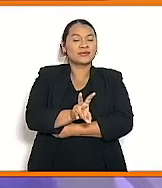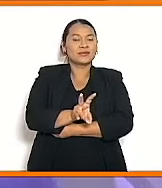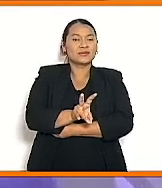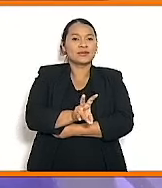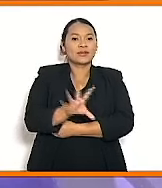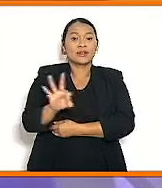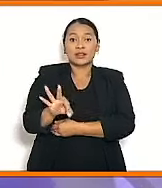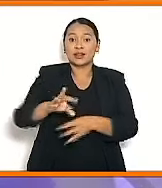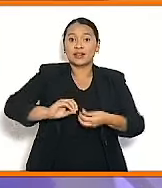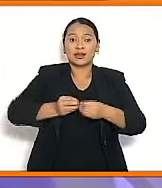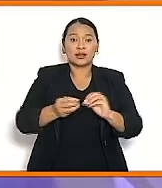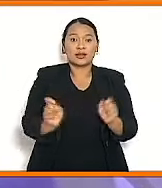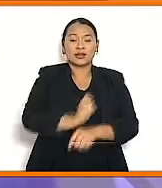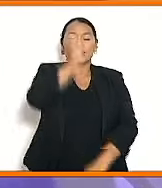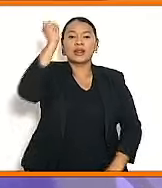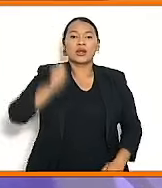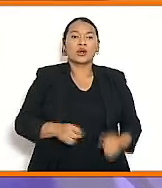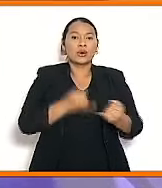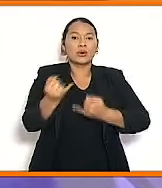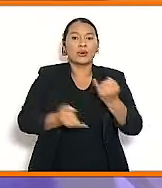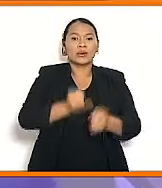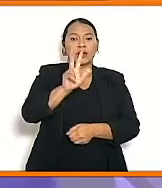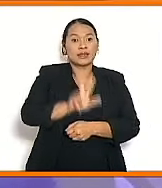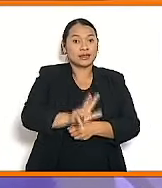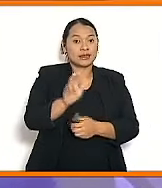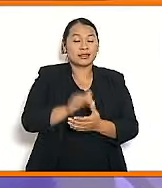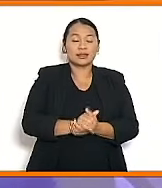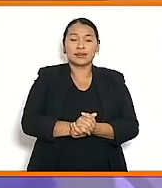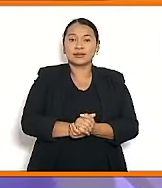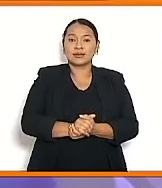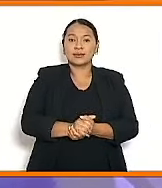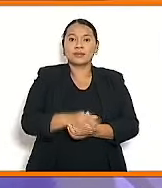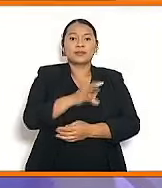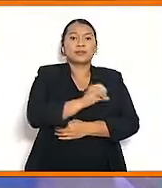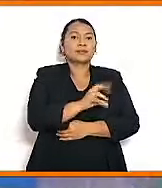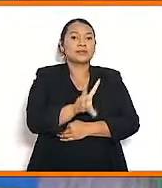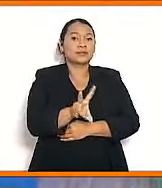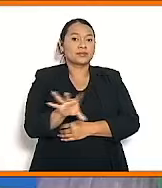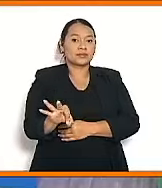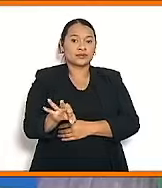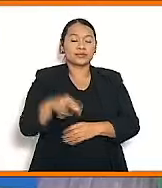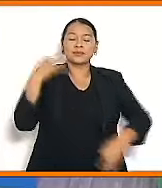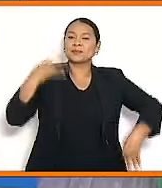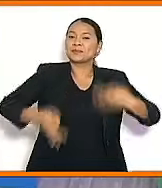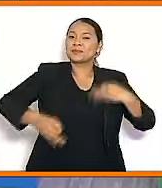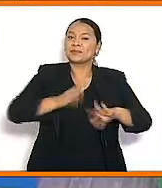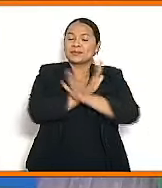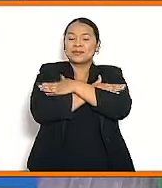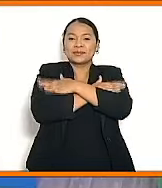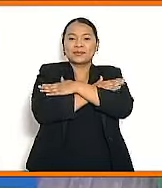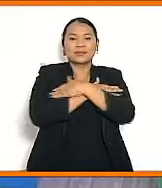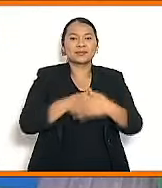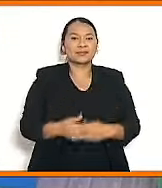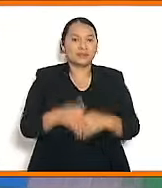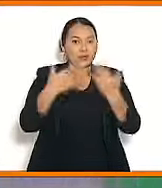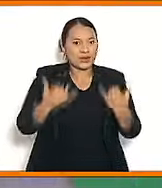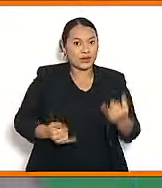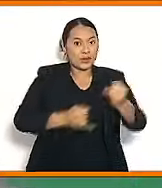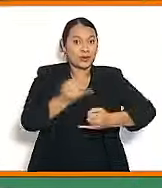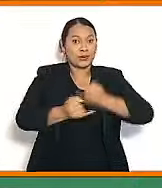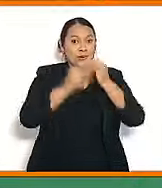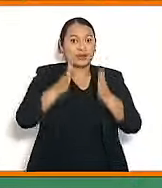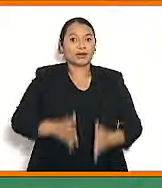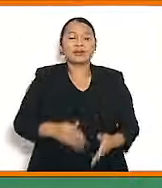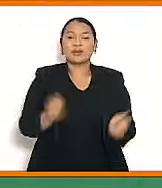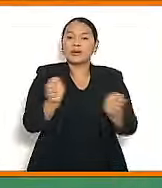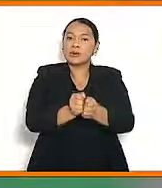Este es el 9, con mucho gusto repito, el número ganador es el 079. Muchas felicidades. Ahora sí, queridos jugadores,